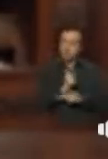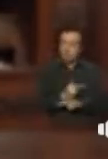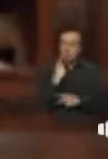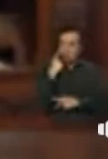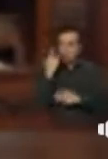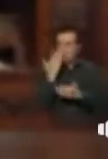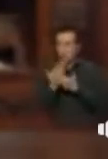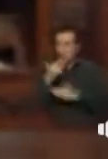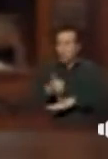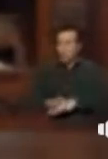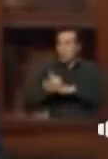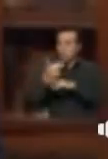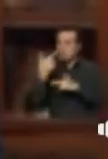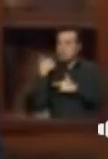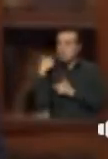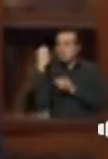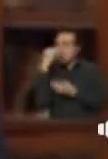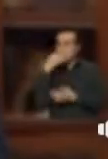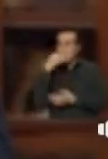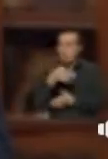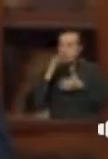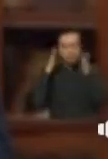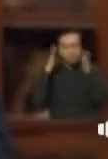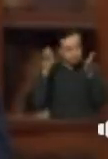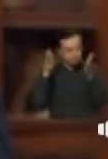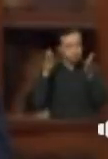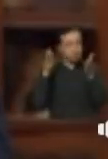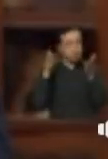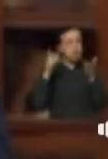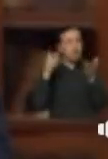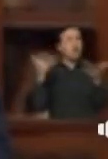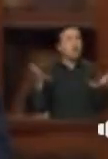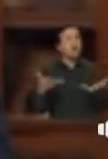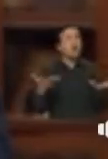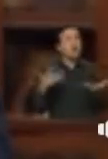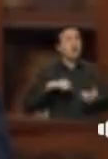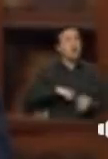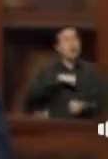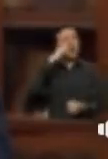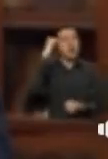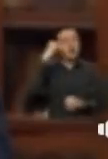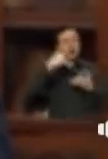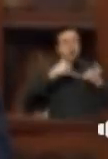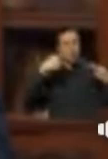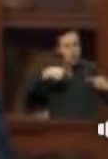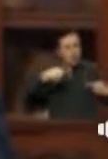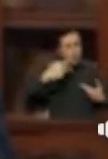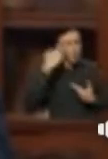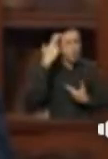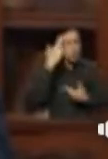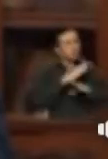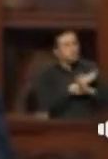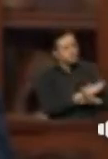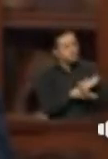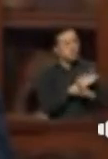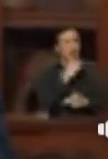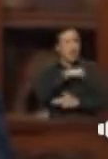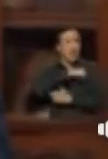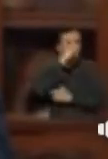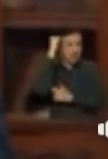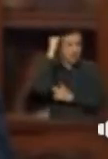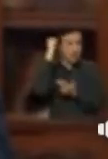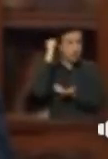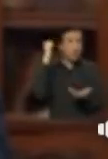dan las autoridades competentes. Ecuatorianos, no es héroe únicamente el que lucha en una frontera o por la independencia de un país.